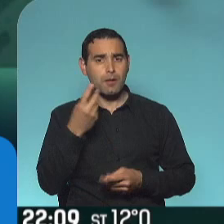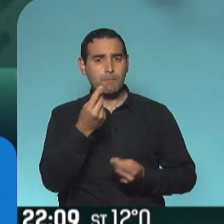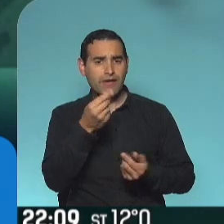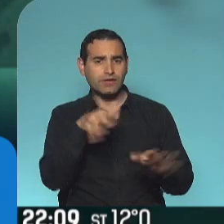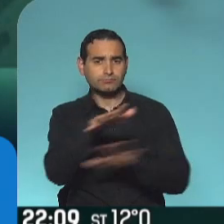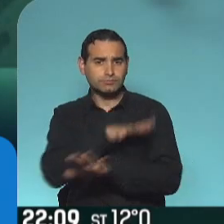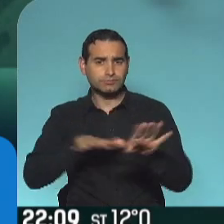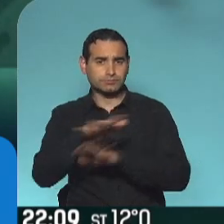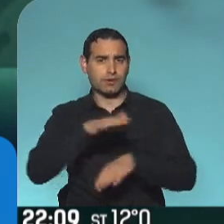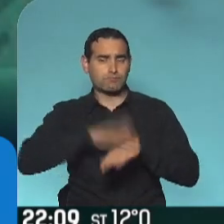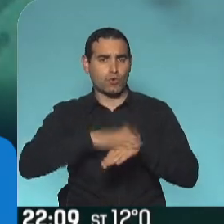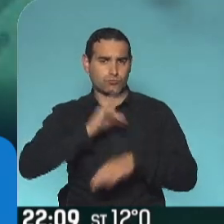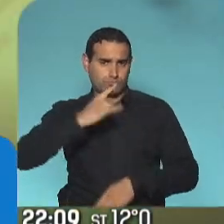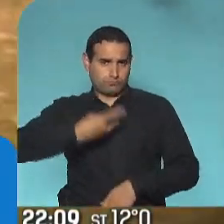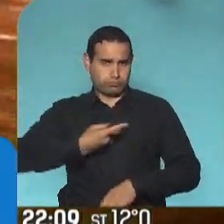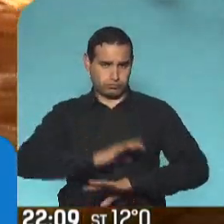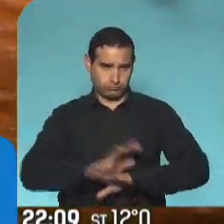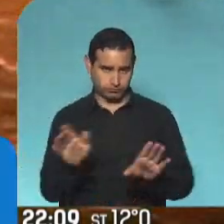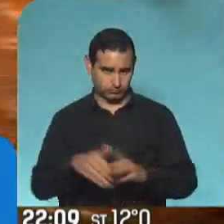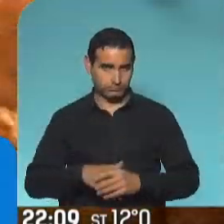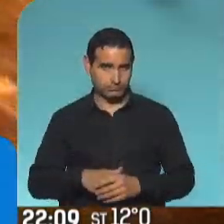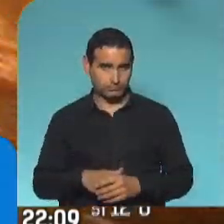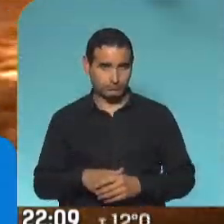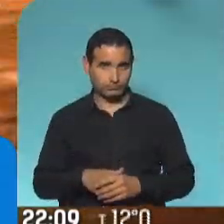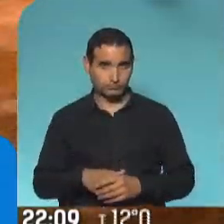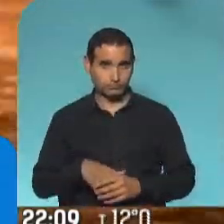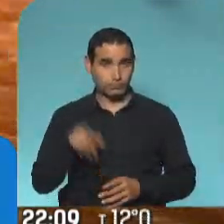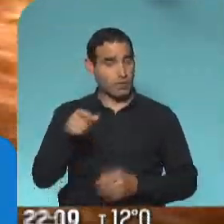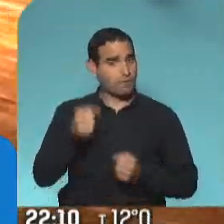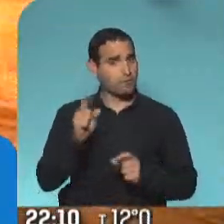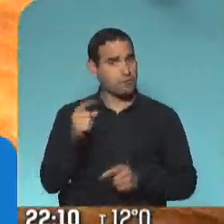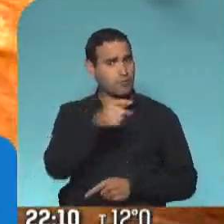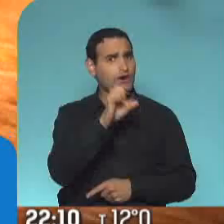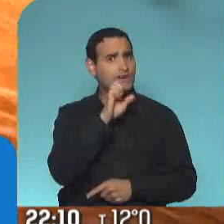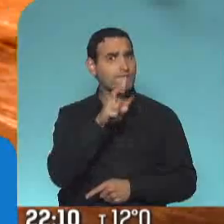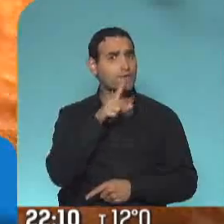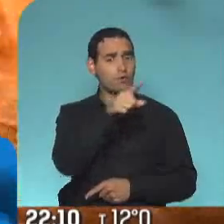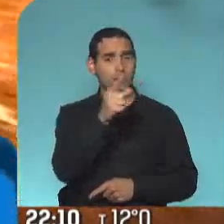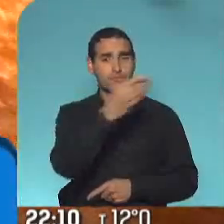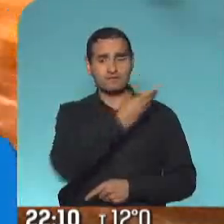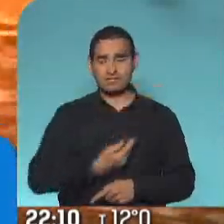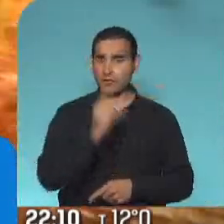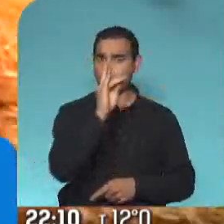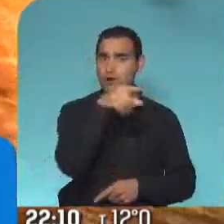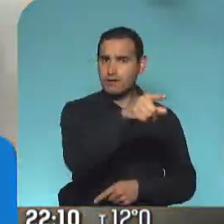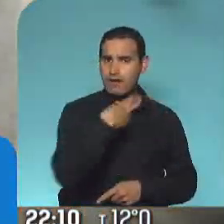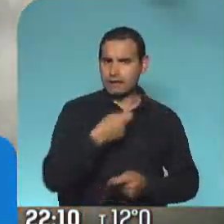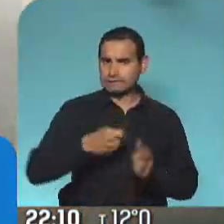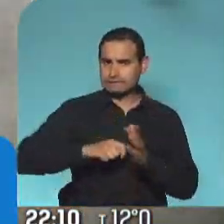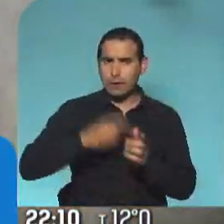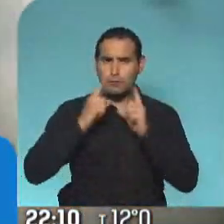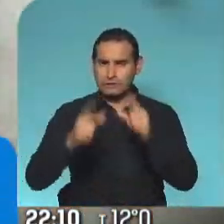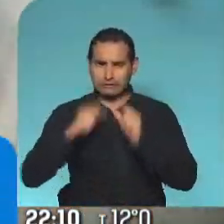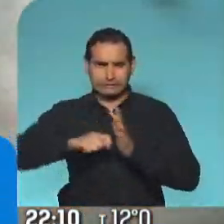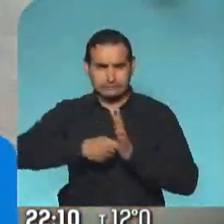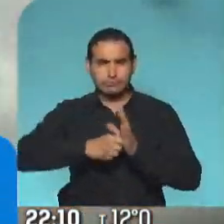desses recursos de nossa responsabilidade. Una postura similar adoptó Evo Morales, el presidente de Bolivia, quien, presionado por las